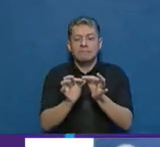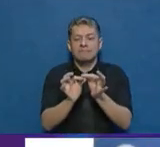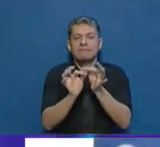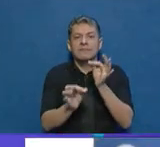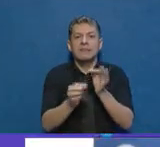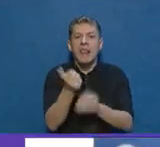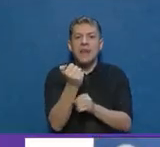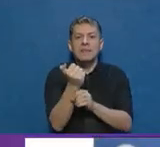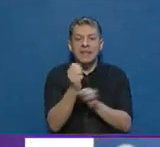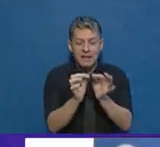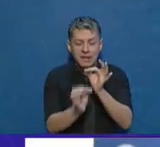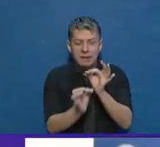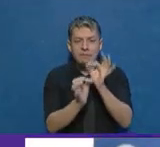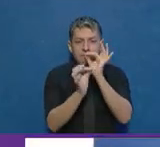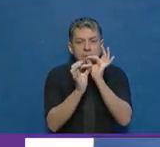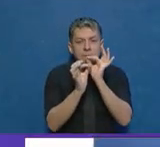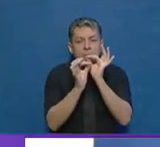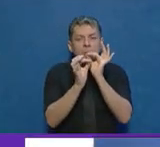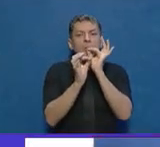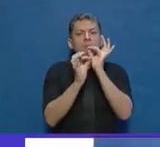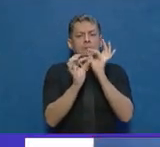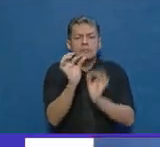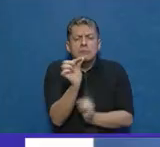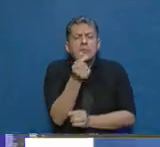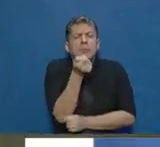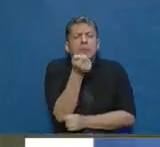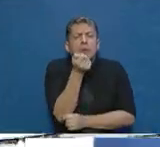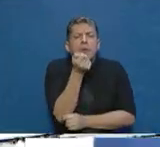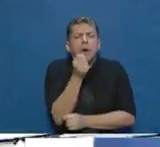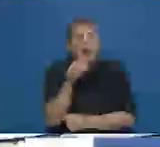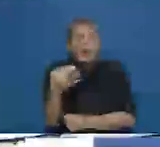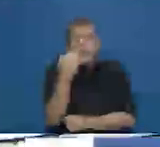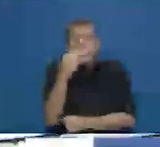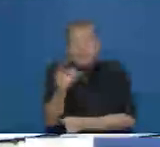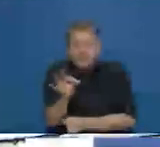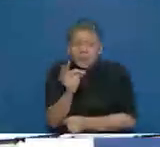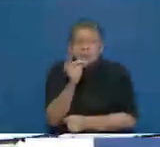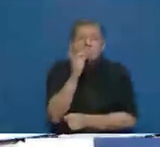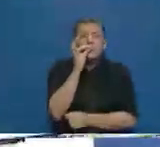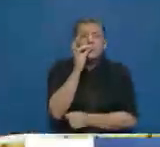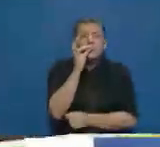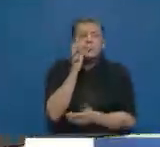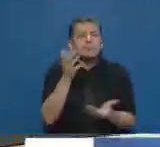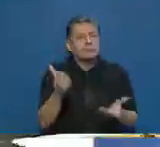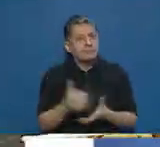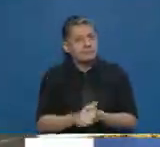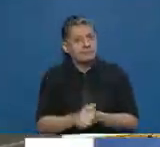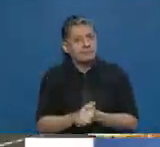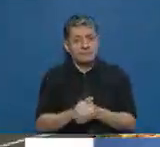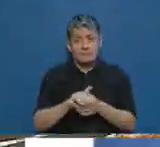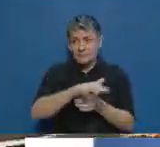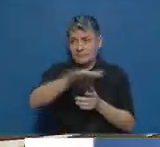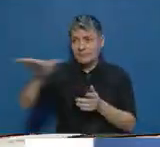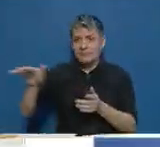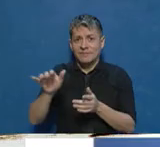lapicera. Uno va regulando cuánto aire entra, pero el aire que entra, entra con la misma cantidad de oxígeno que está en el ambiente.